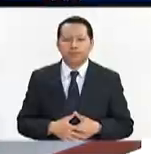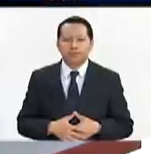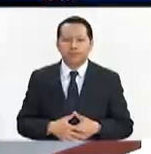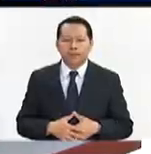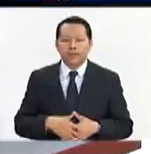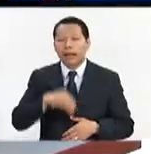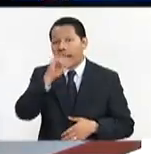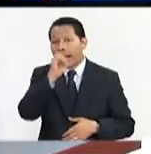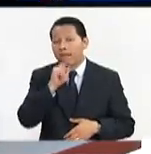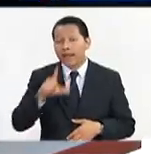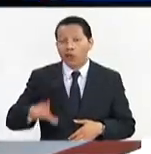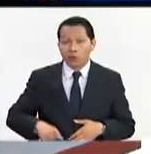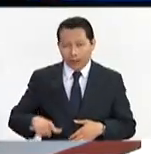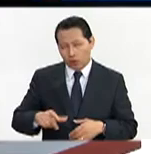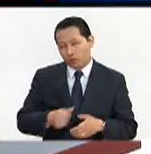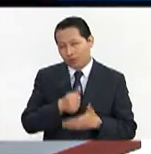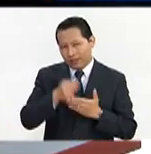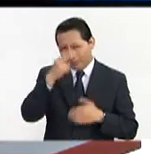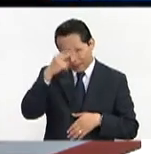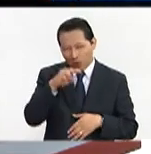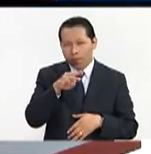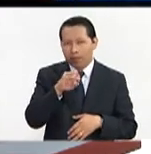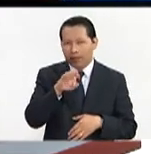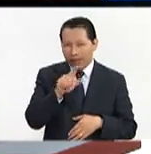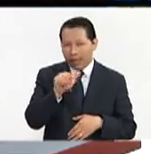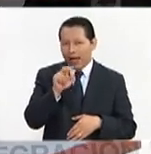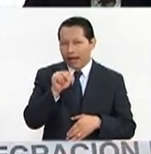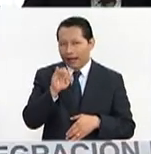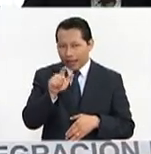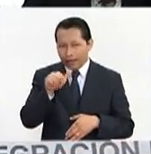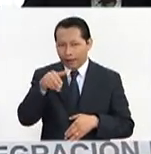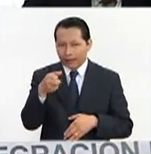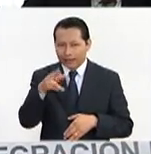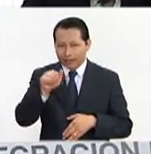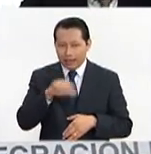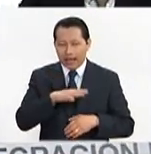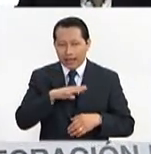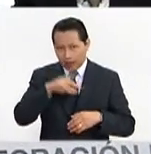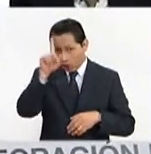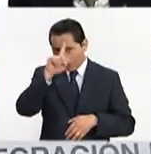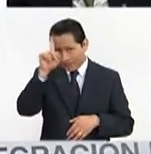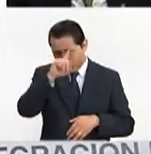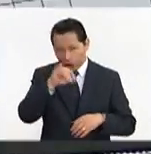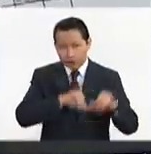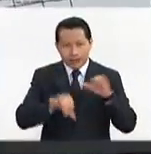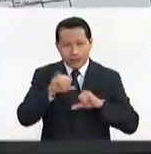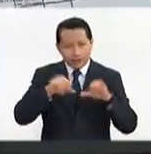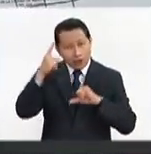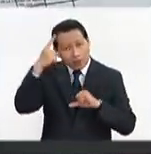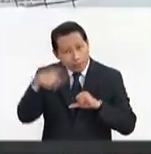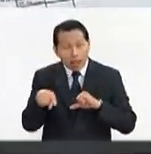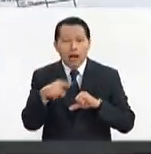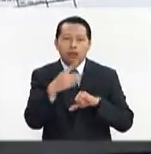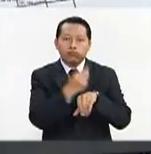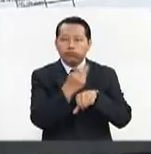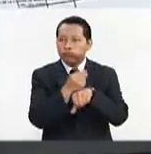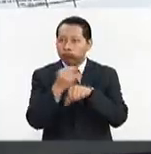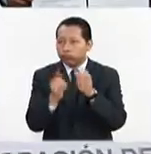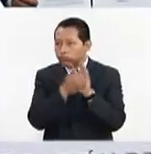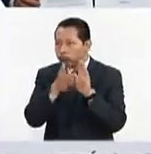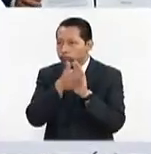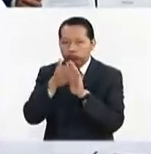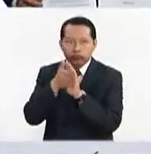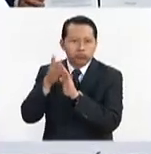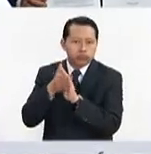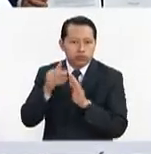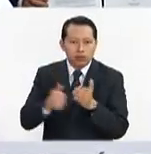Y el jefe de gobierno de la Ciudad de México, Miguel Ángel Mancera, presidió la instalación del Consejo Científico para la Reconstrucción de la Capital del País. Con esto,